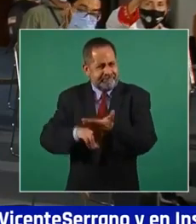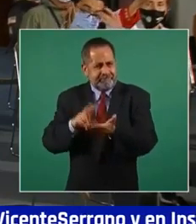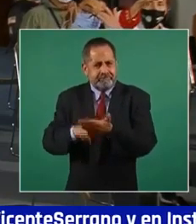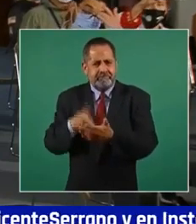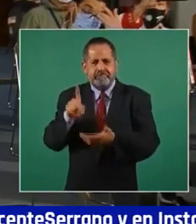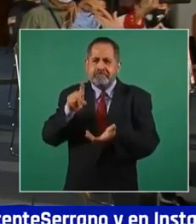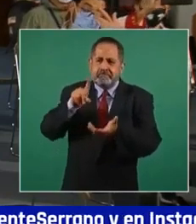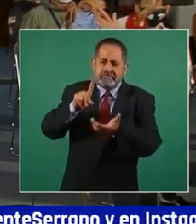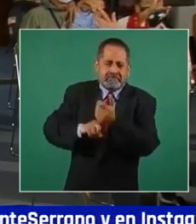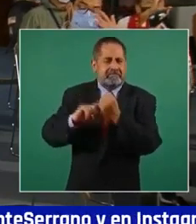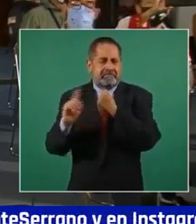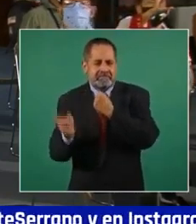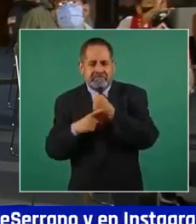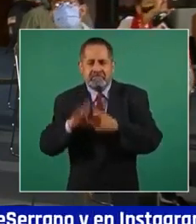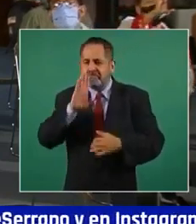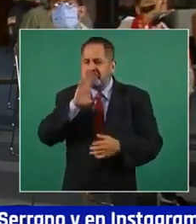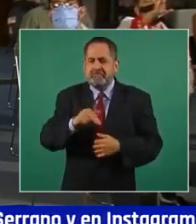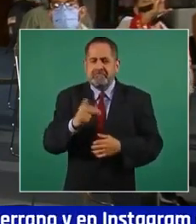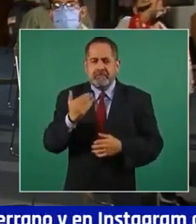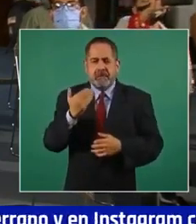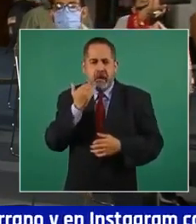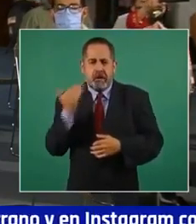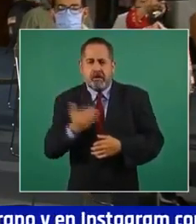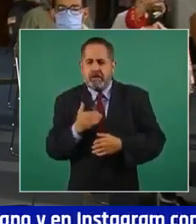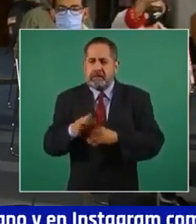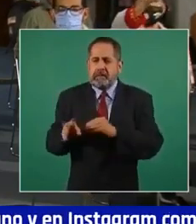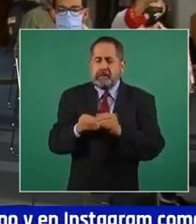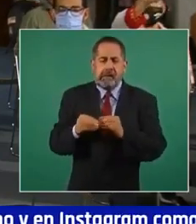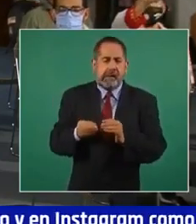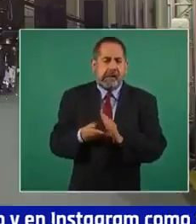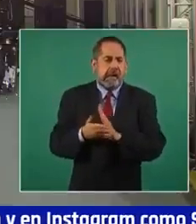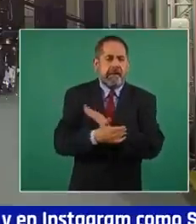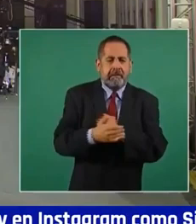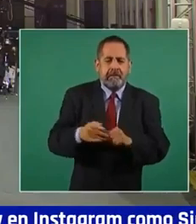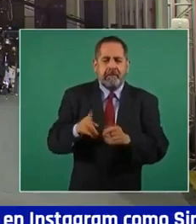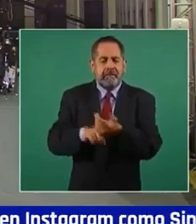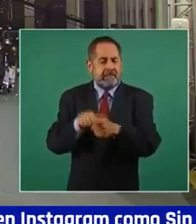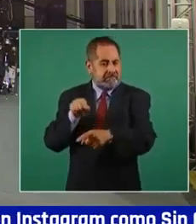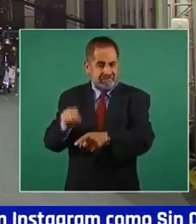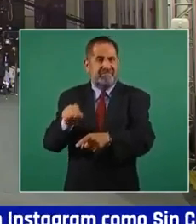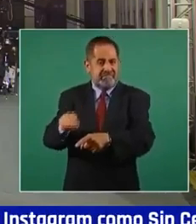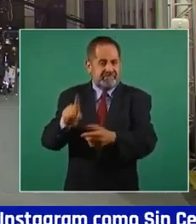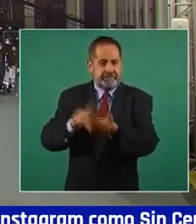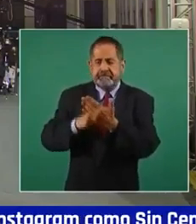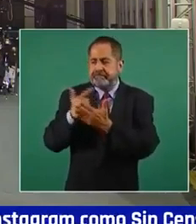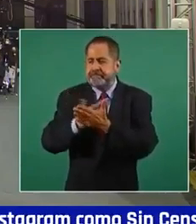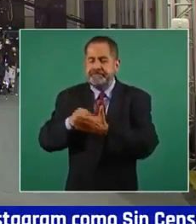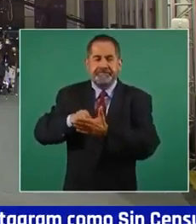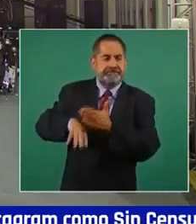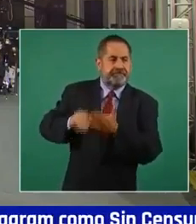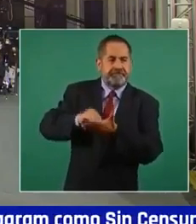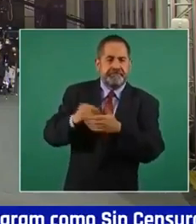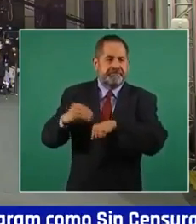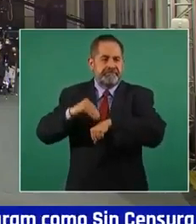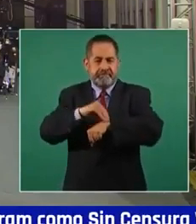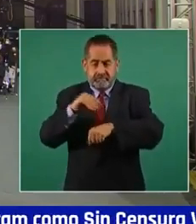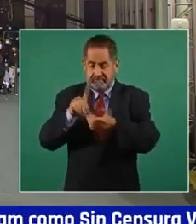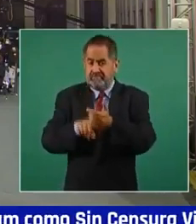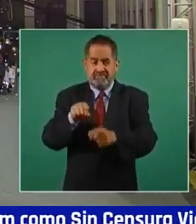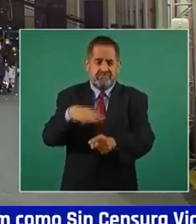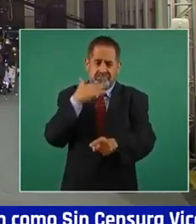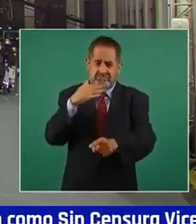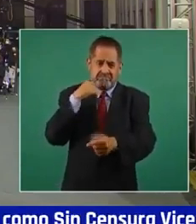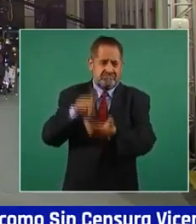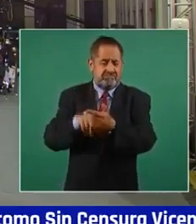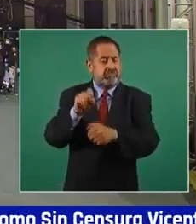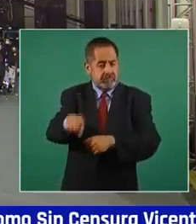pero que se ha visto ensombrecido por el mal uso de recursos adicionales, deficiencias en el empadronamiento y, en el caso